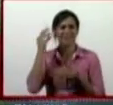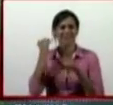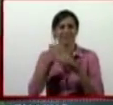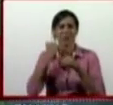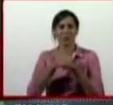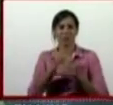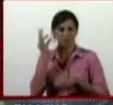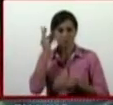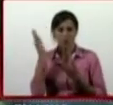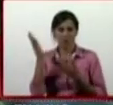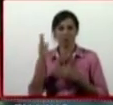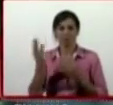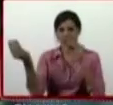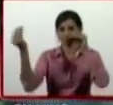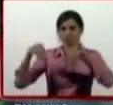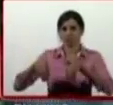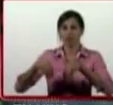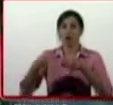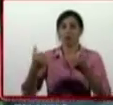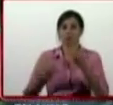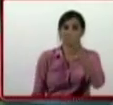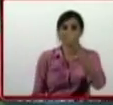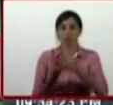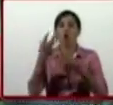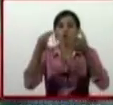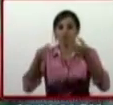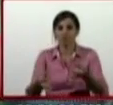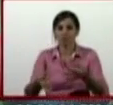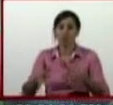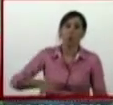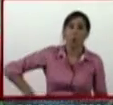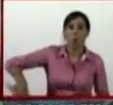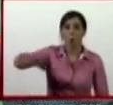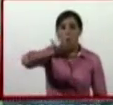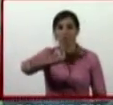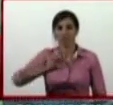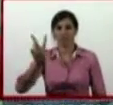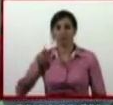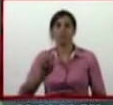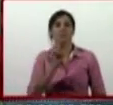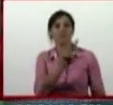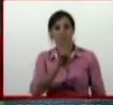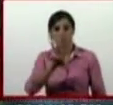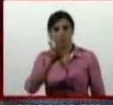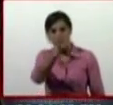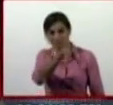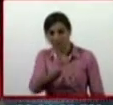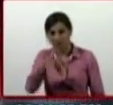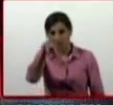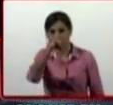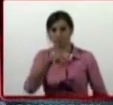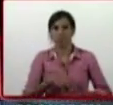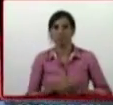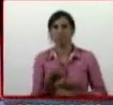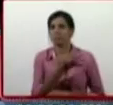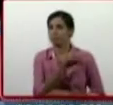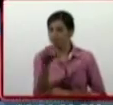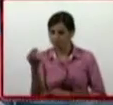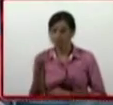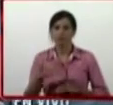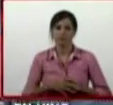compatriota María Cristina, y vamos a hacer el lanzamiento oficial en todo el país, en los 24 estados. Perfecto,